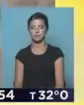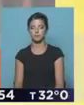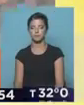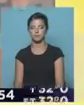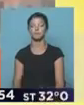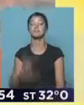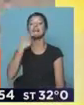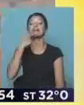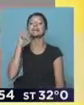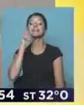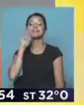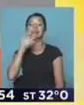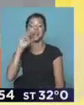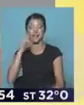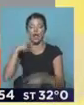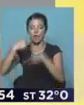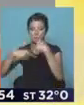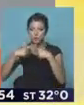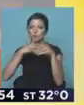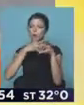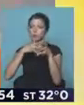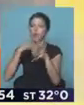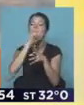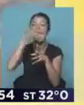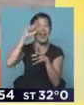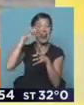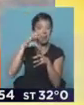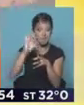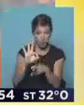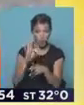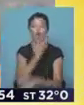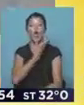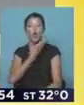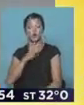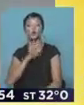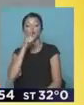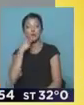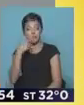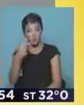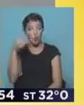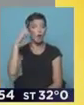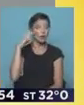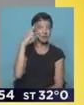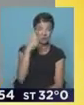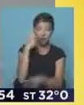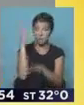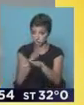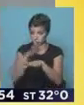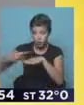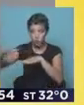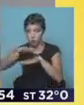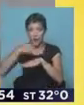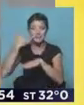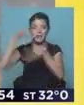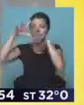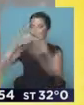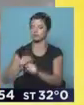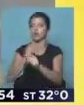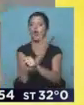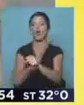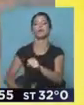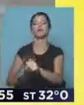Siria continúa la avanzada sobre Alepo. Rusia confirmó que el 93% de la ciudad, la segunda en importancia en el país, ya está bajo control del